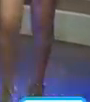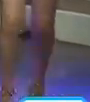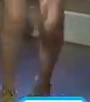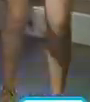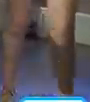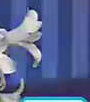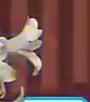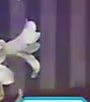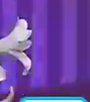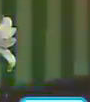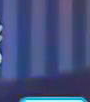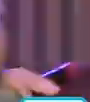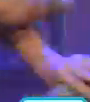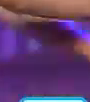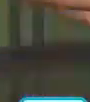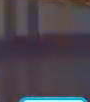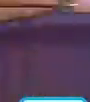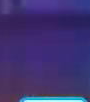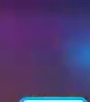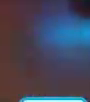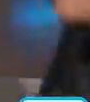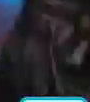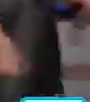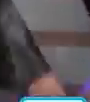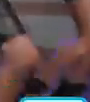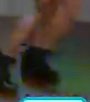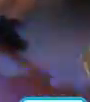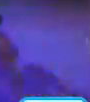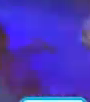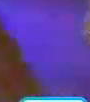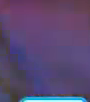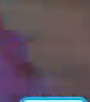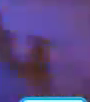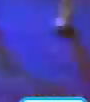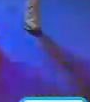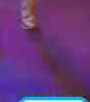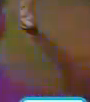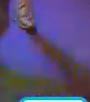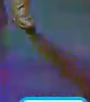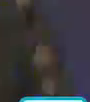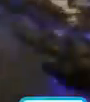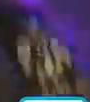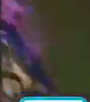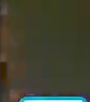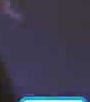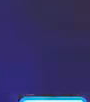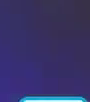para nosotros. Quiero una música que me recuerda al África. Te